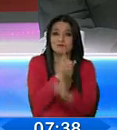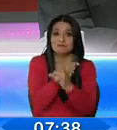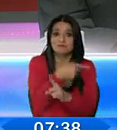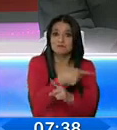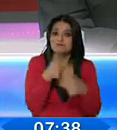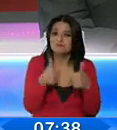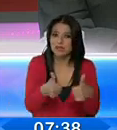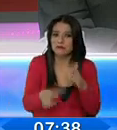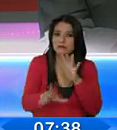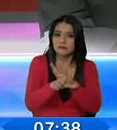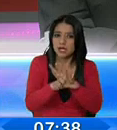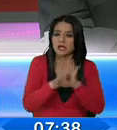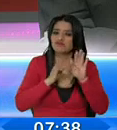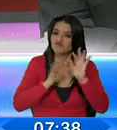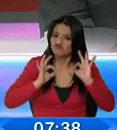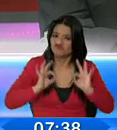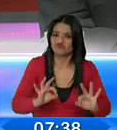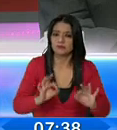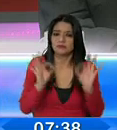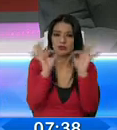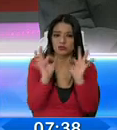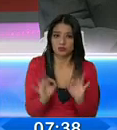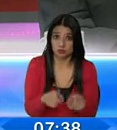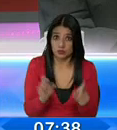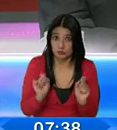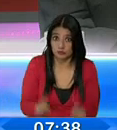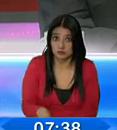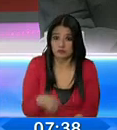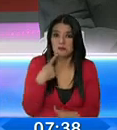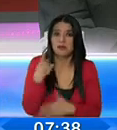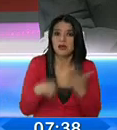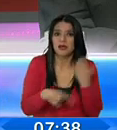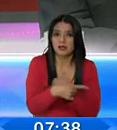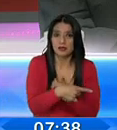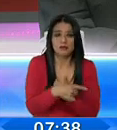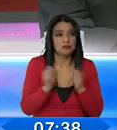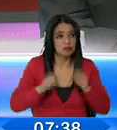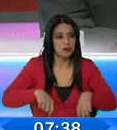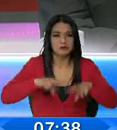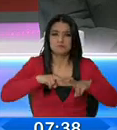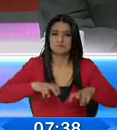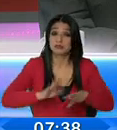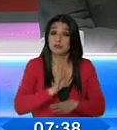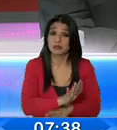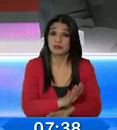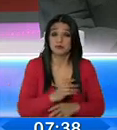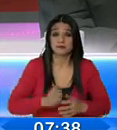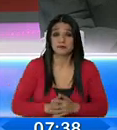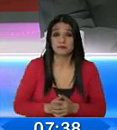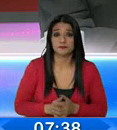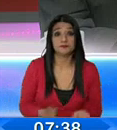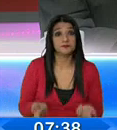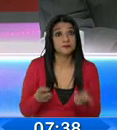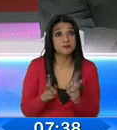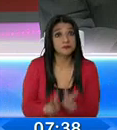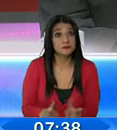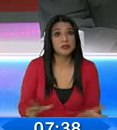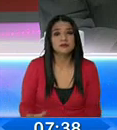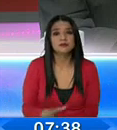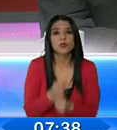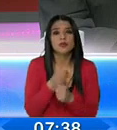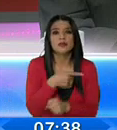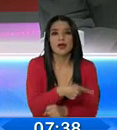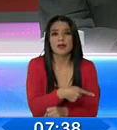condiciones legales, técnicas, presupuestarias para que los contratos se hagan, sino que además daba una gran seguridad